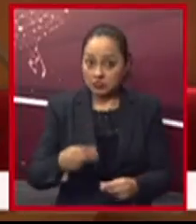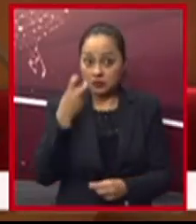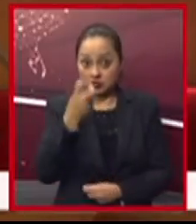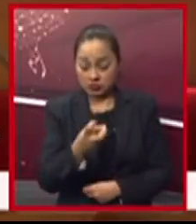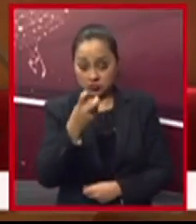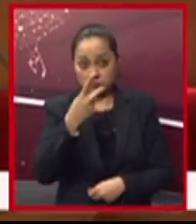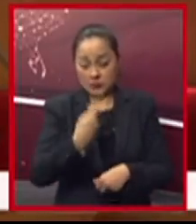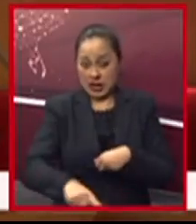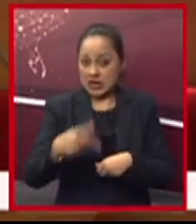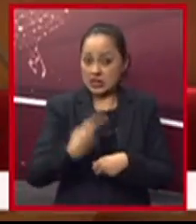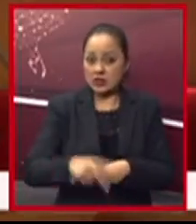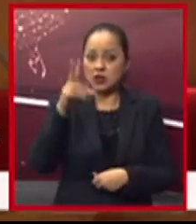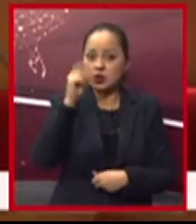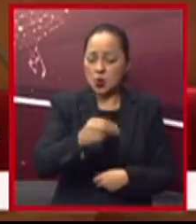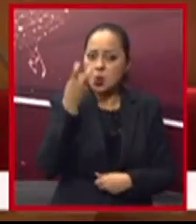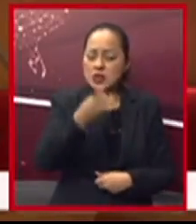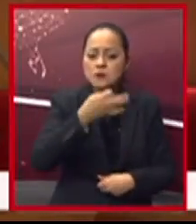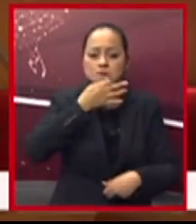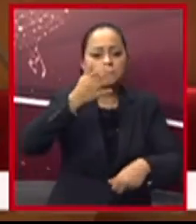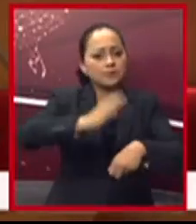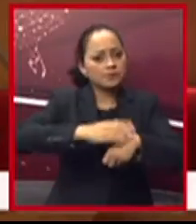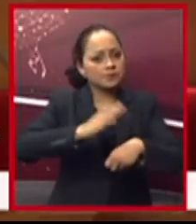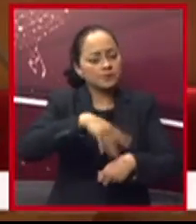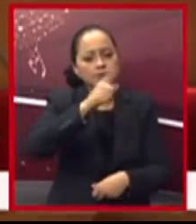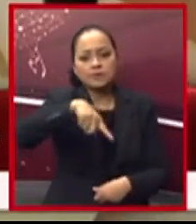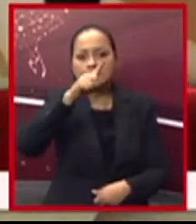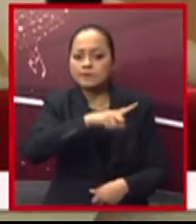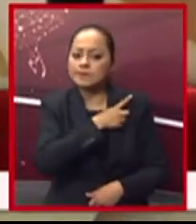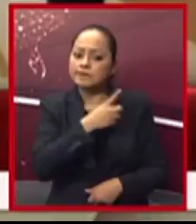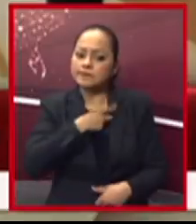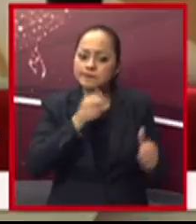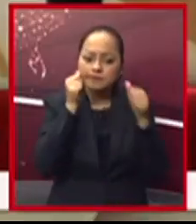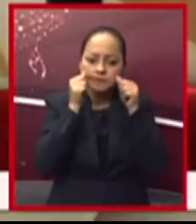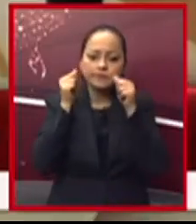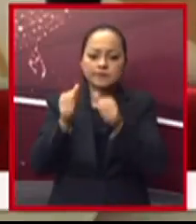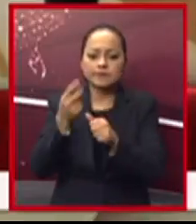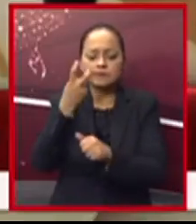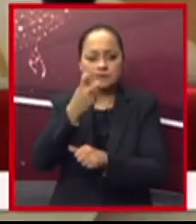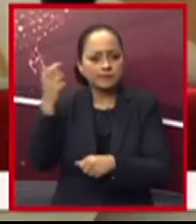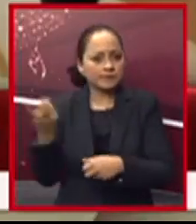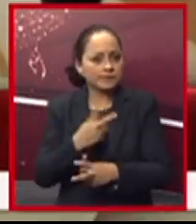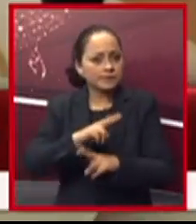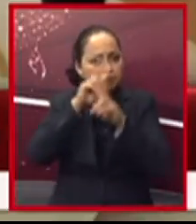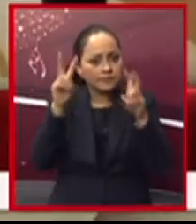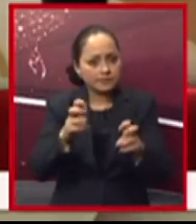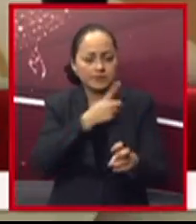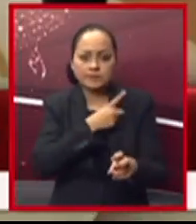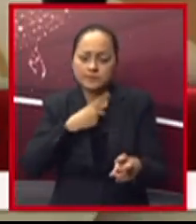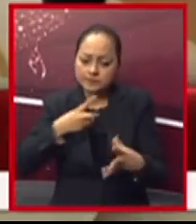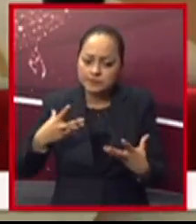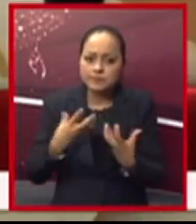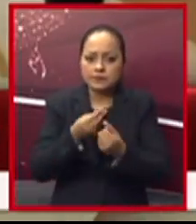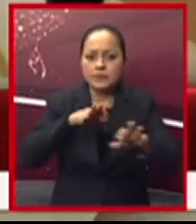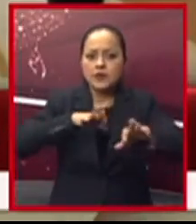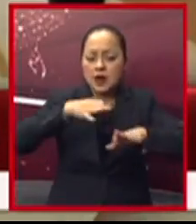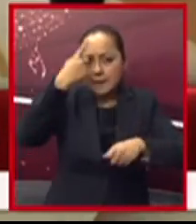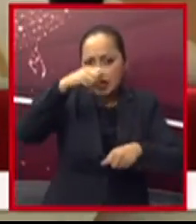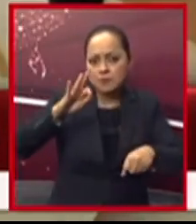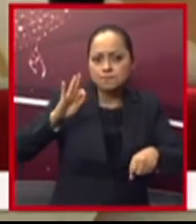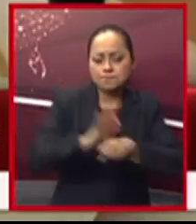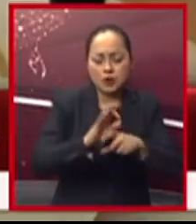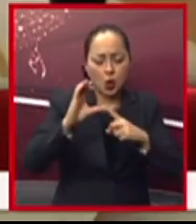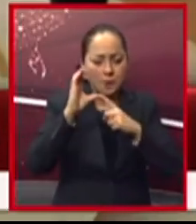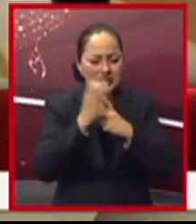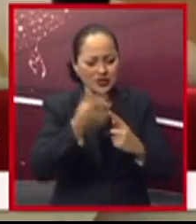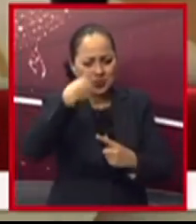sino lo pongo en términos de llamar la atención para que se construya. para que se trabaje en una